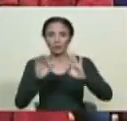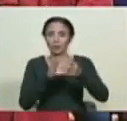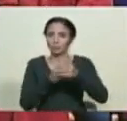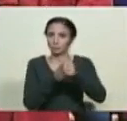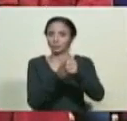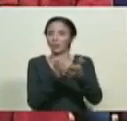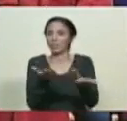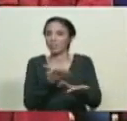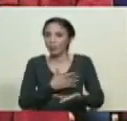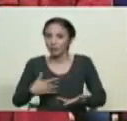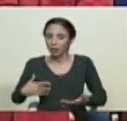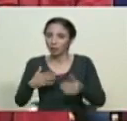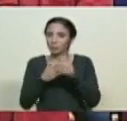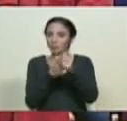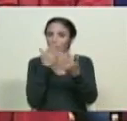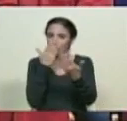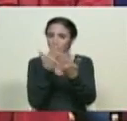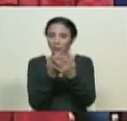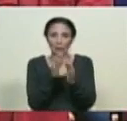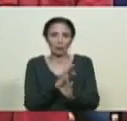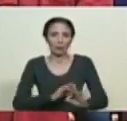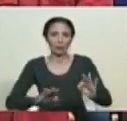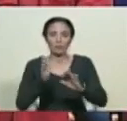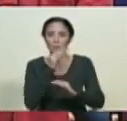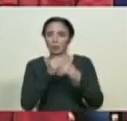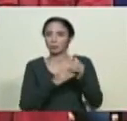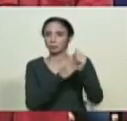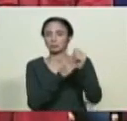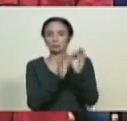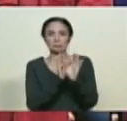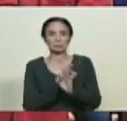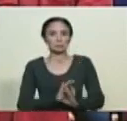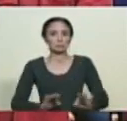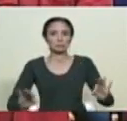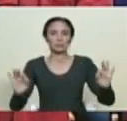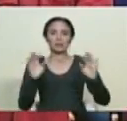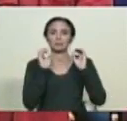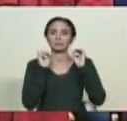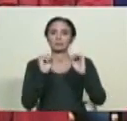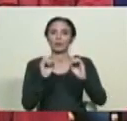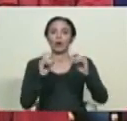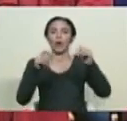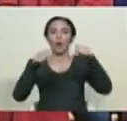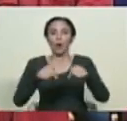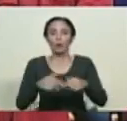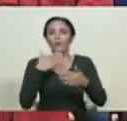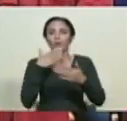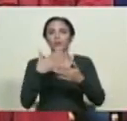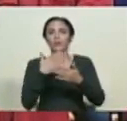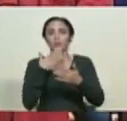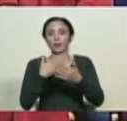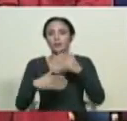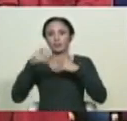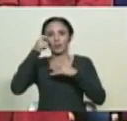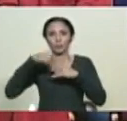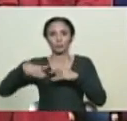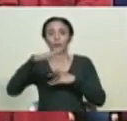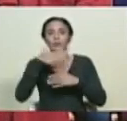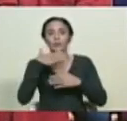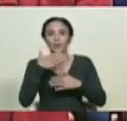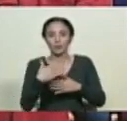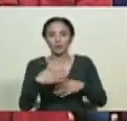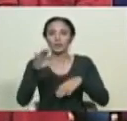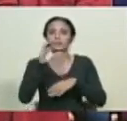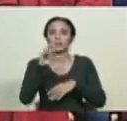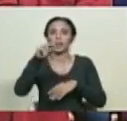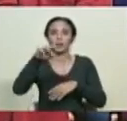qué es lo que van a llevar por delante ellos. Y hoy nosotros agradecemos a nuestro pueblo, eso es lo primero, agradecemos a nuestro pueblo, al